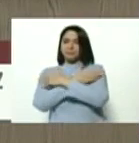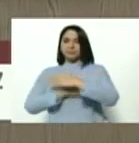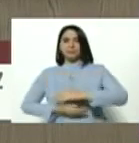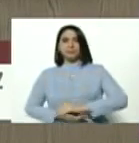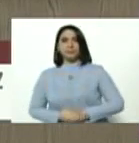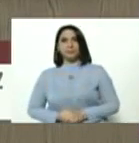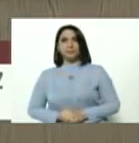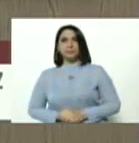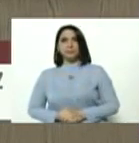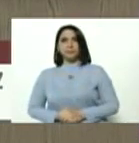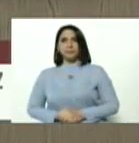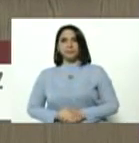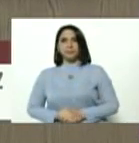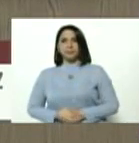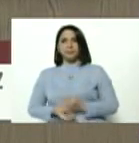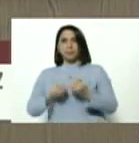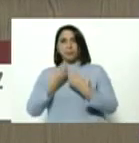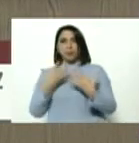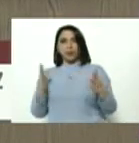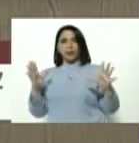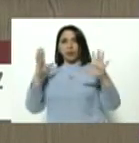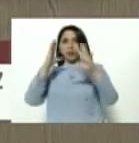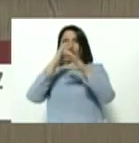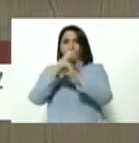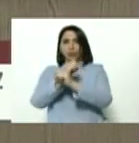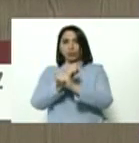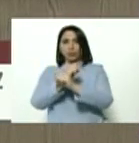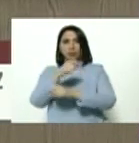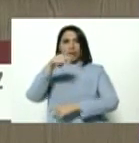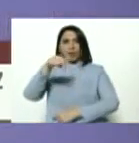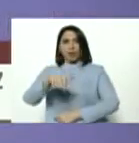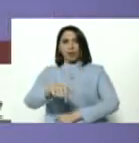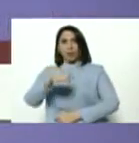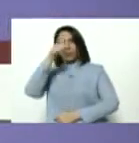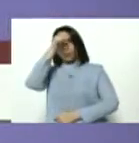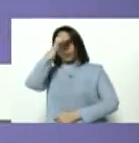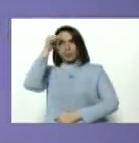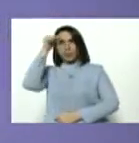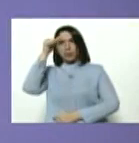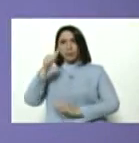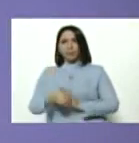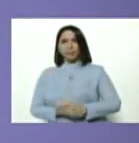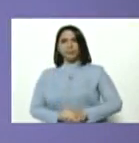reciban las buenas noches de hoy domingo.